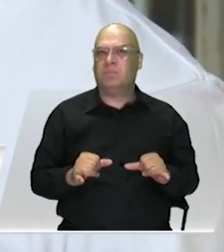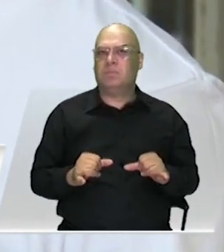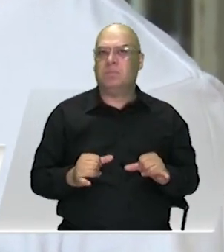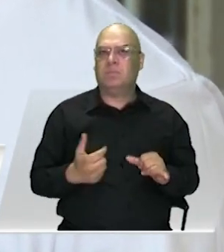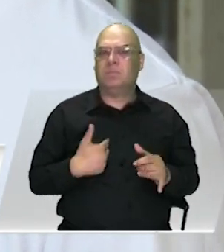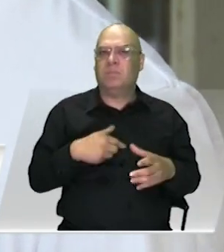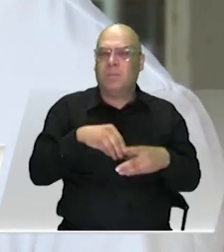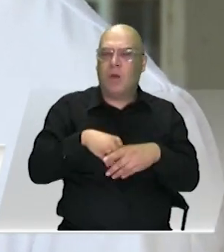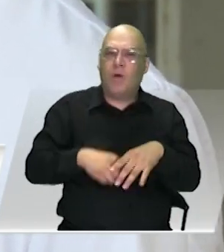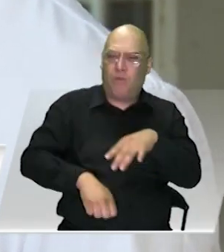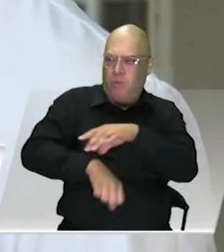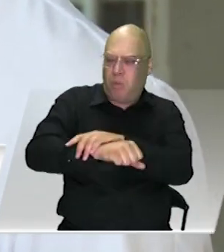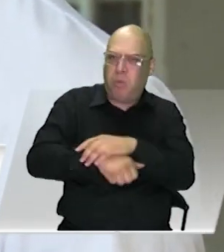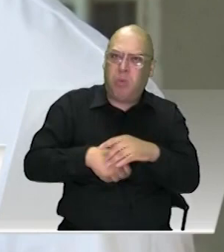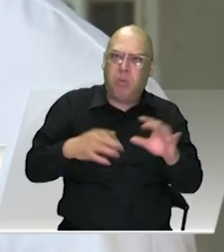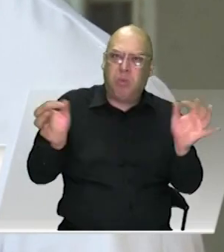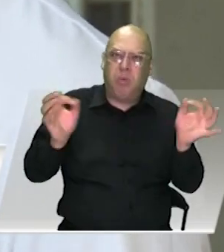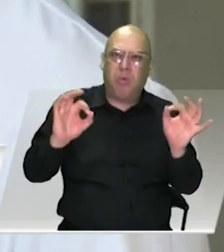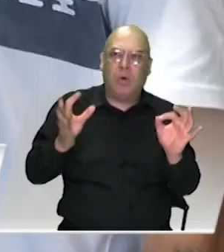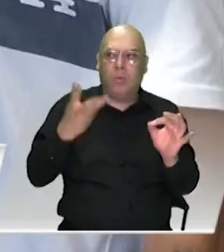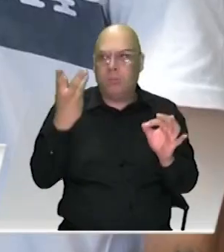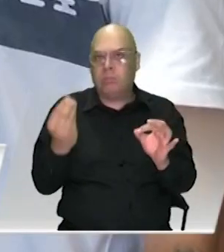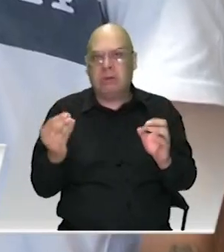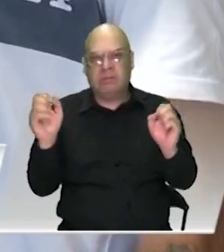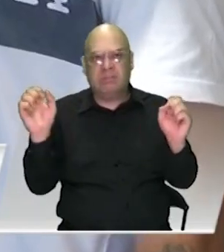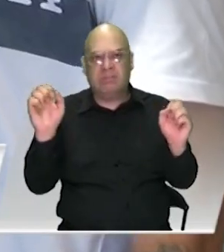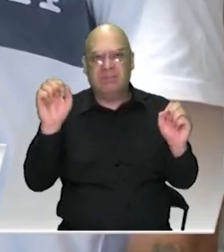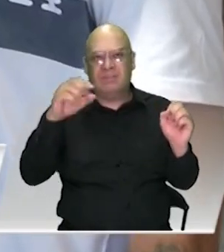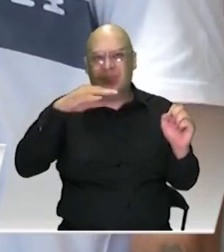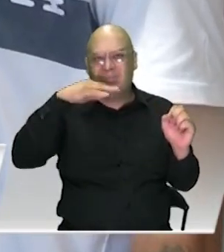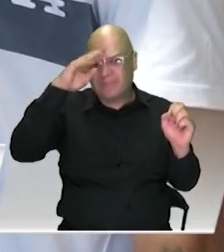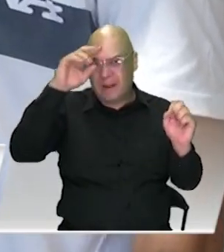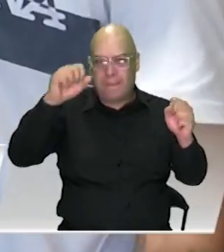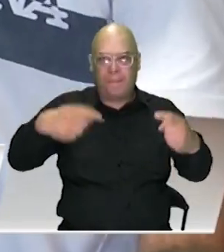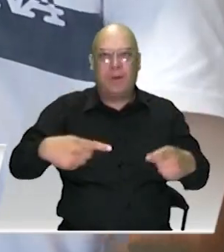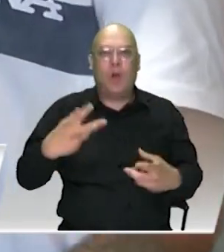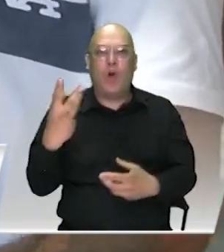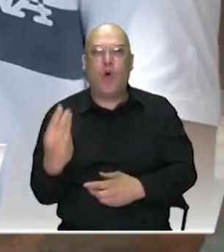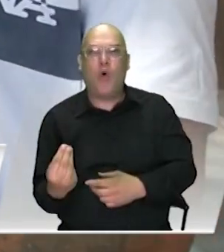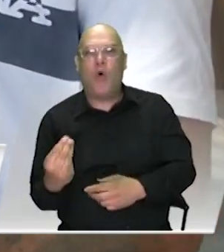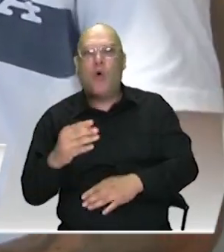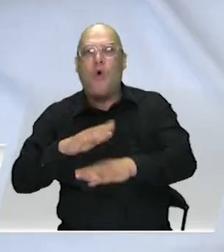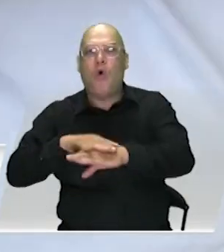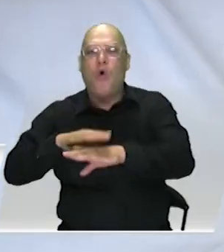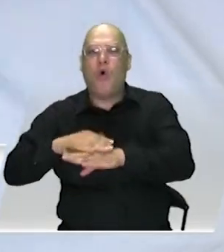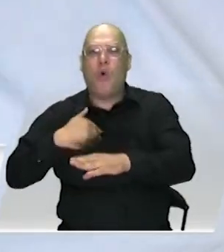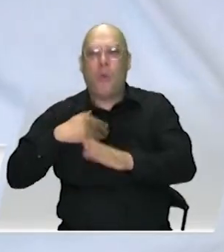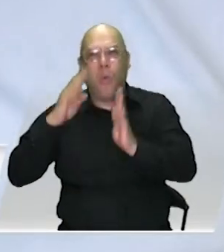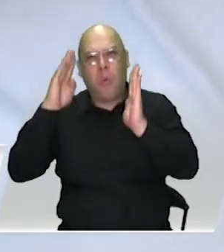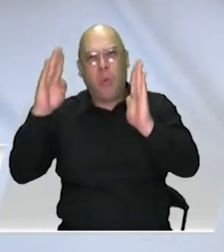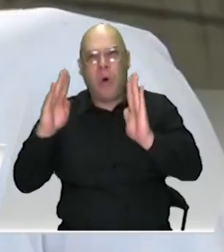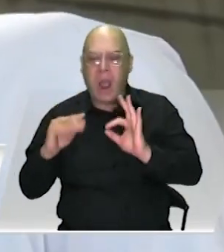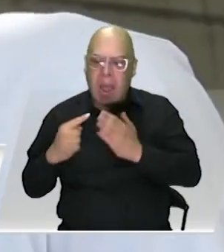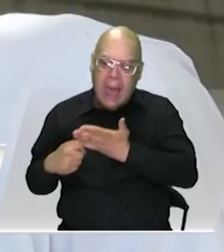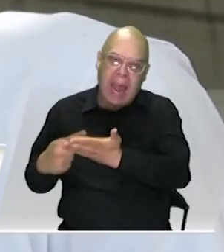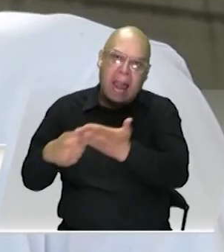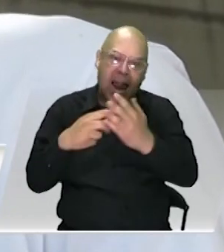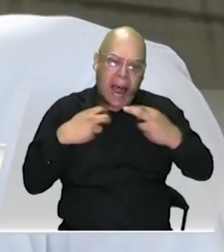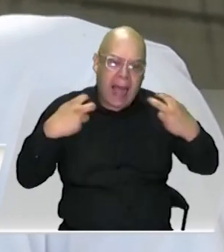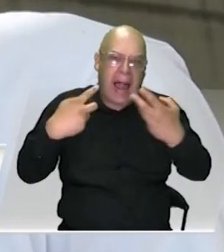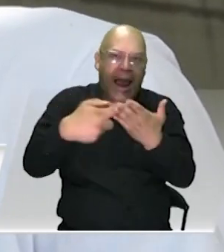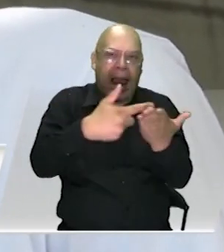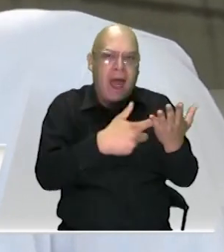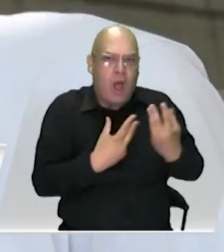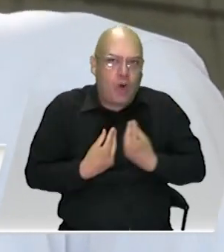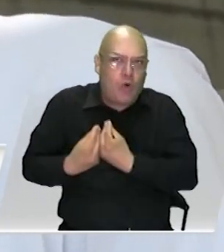en un partido normal, mucho menos en un clásico. Incluso la barra asegura que no los están teniendo en cuenta para las mesas de comisión local para la convivencia